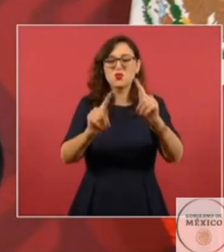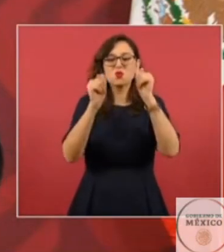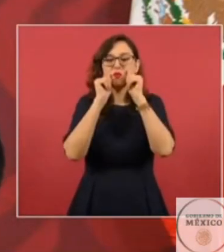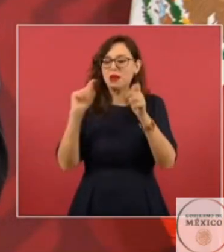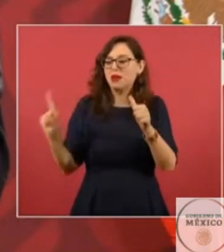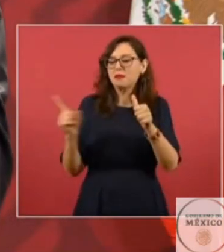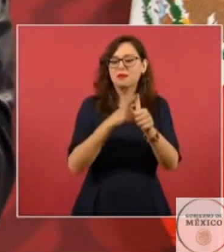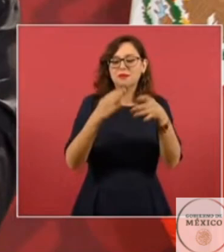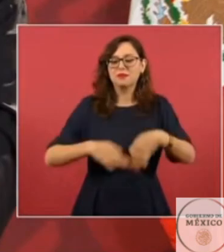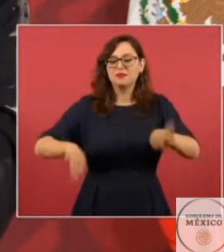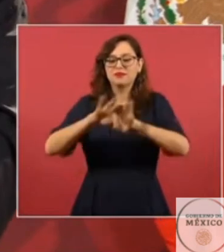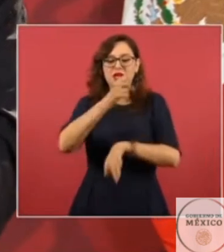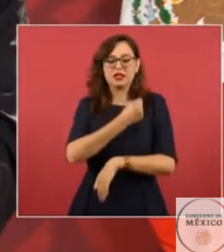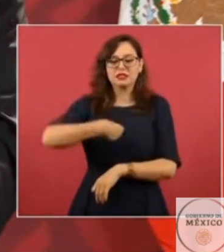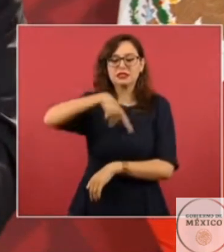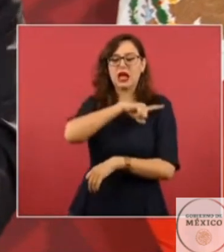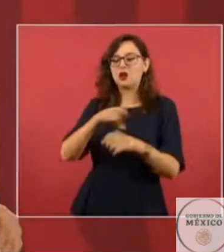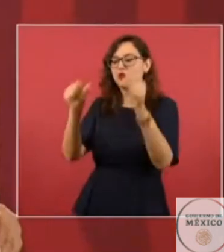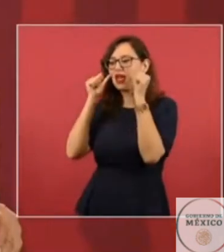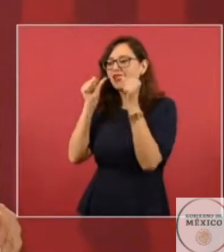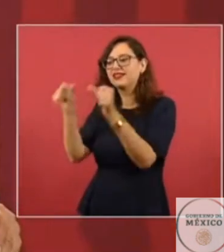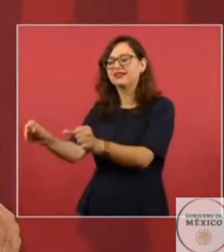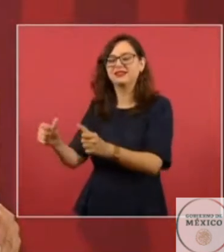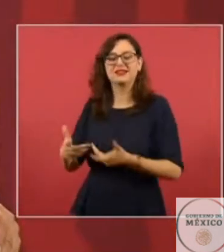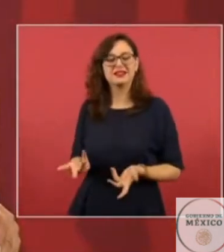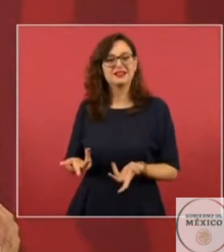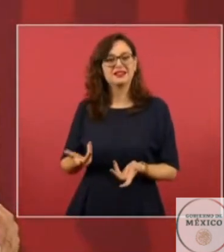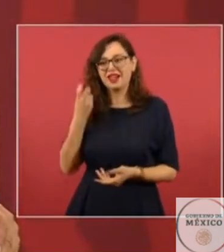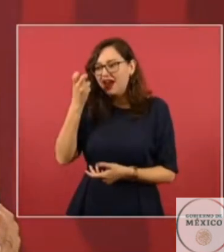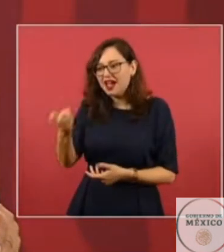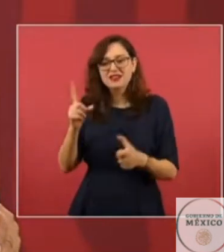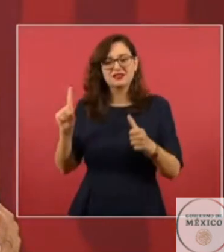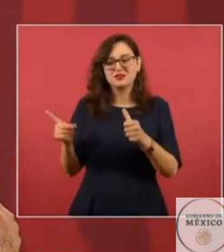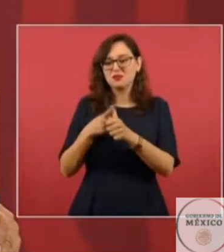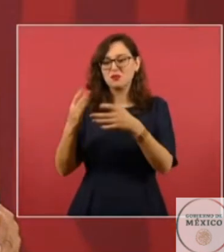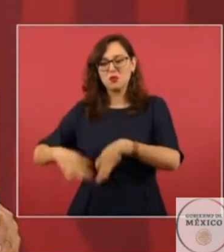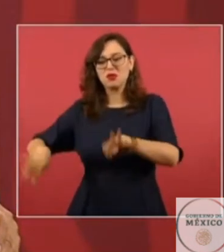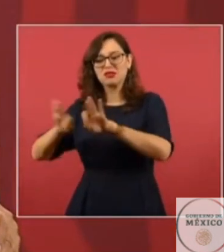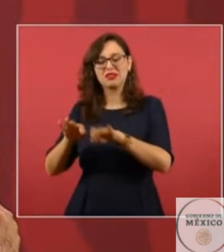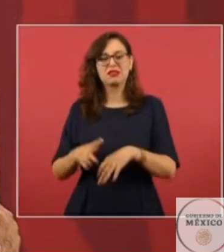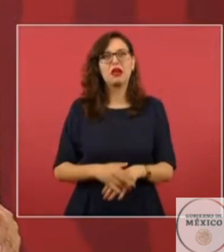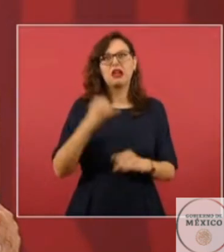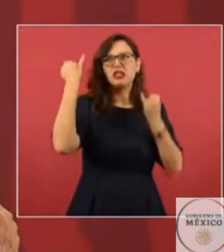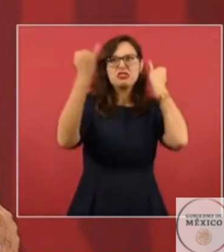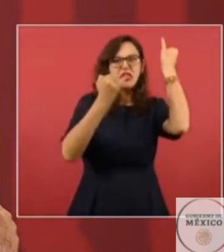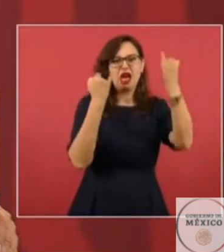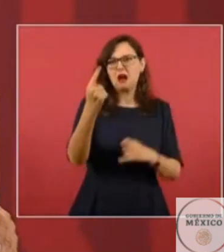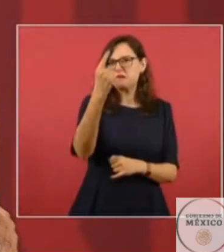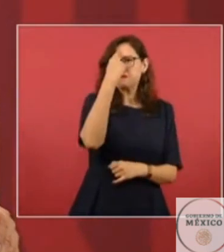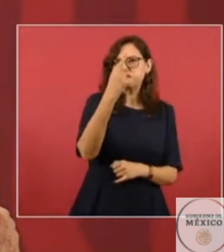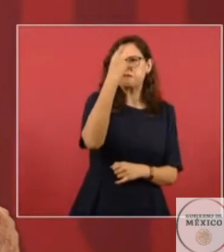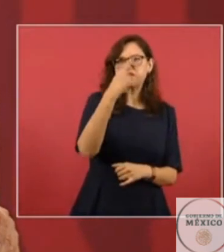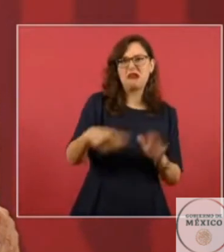¿Por qué ese dogmatismo, ese fanatismo? ¿Por qué esa carga